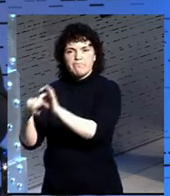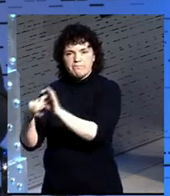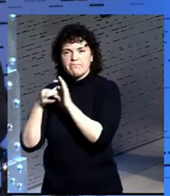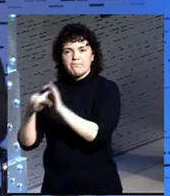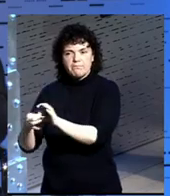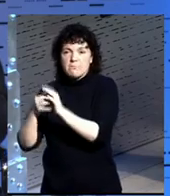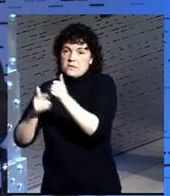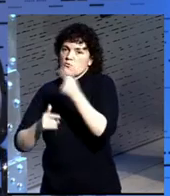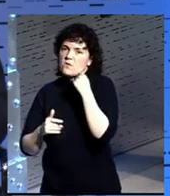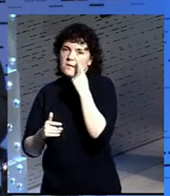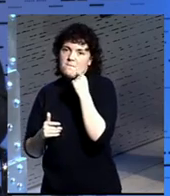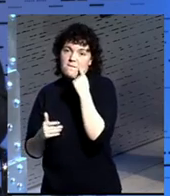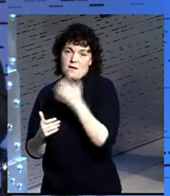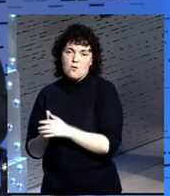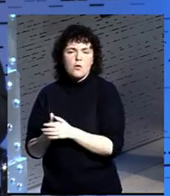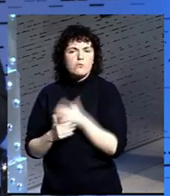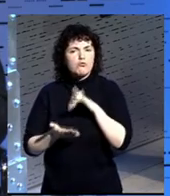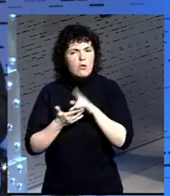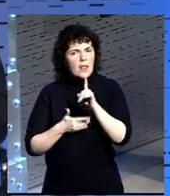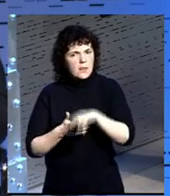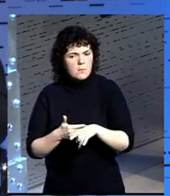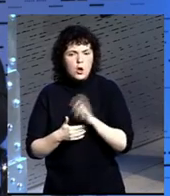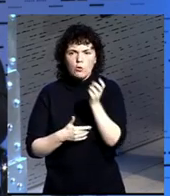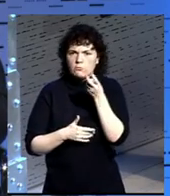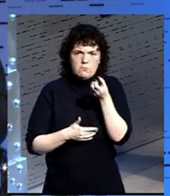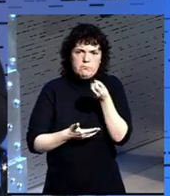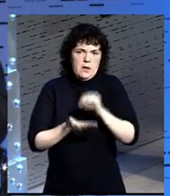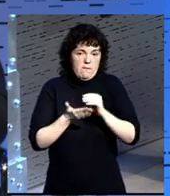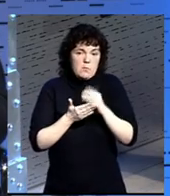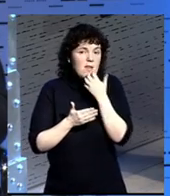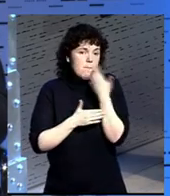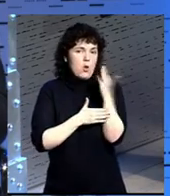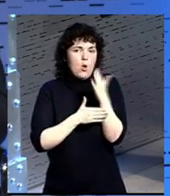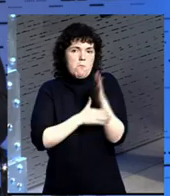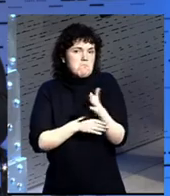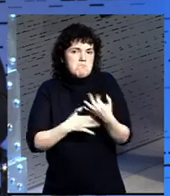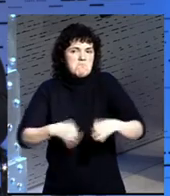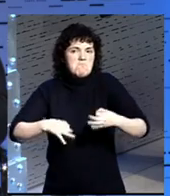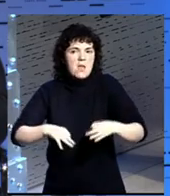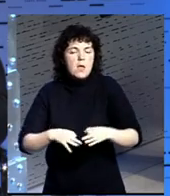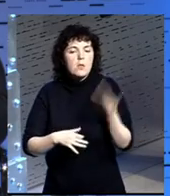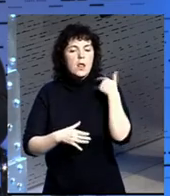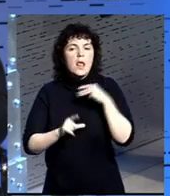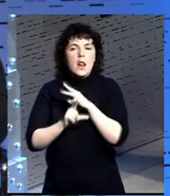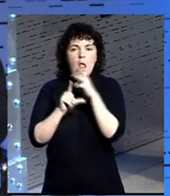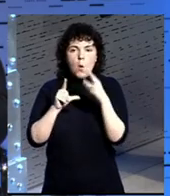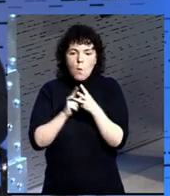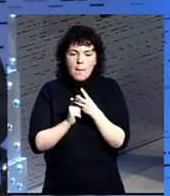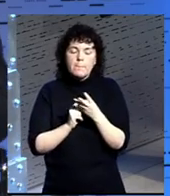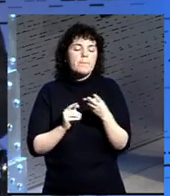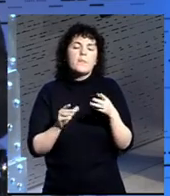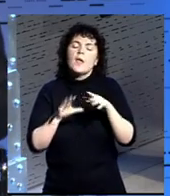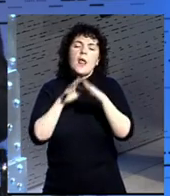banco. Nos ha pasado también en alguna otra ocasión, son ejemplos muy prosaicos, pero cuando cambiamos la aplicación de los cajeros